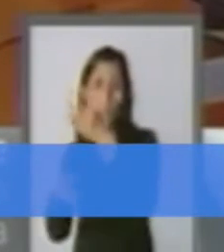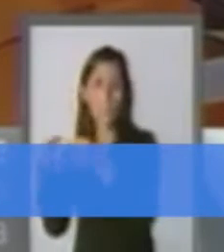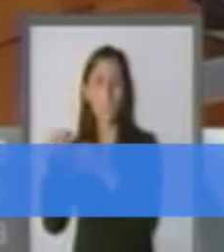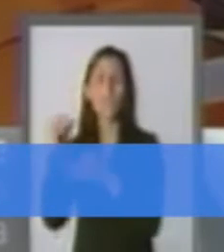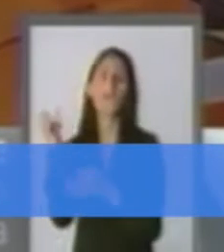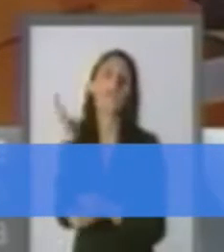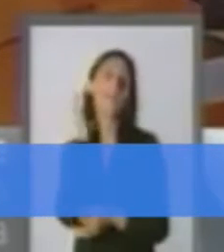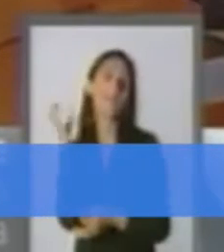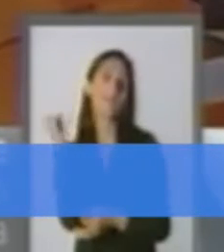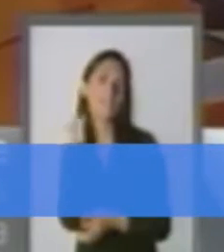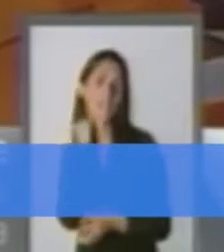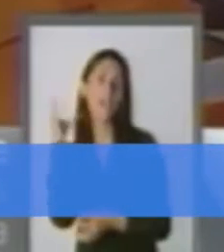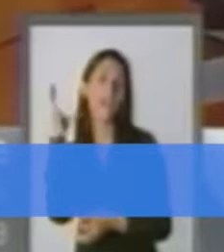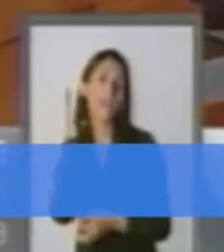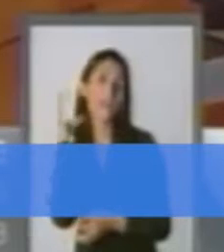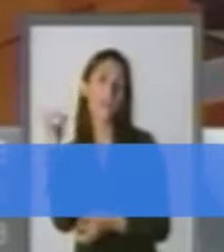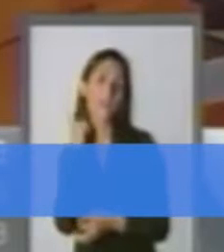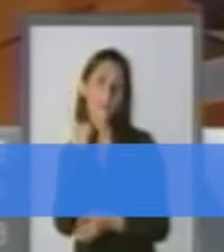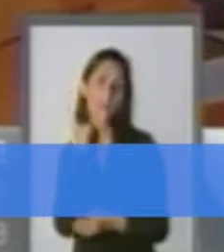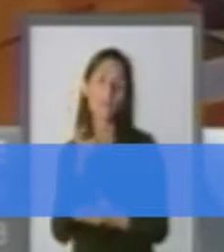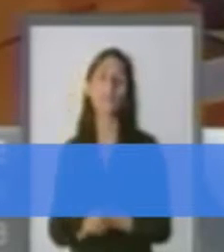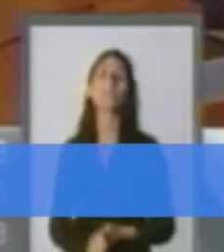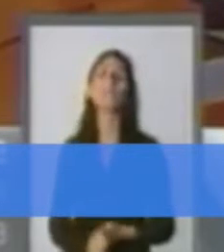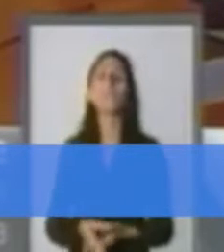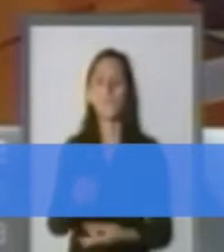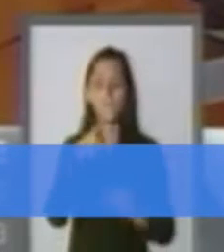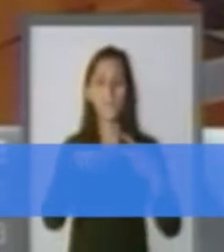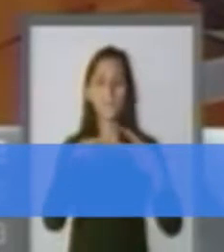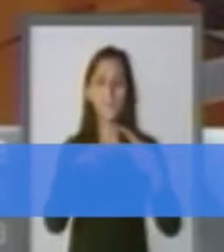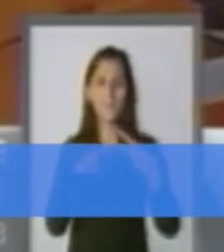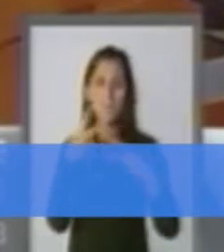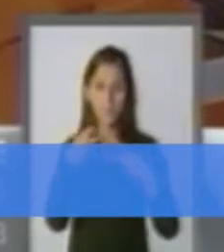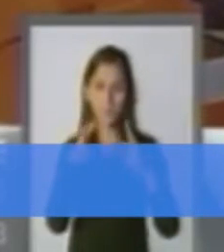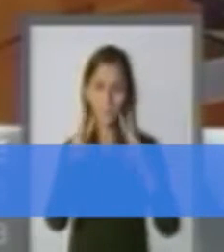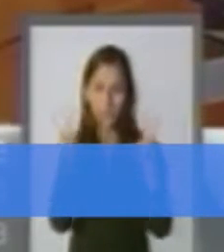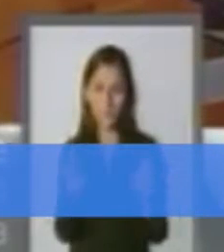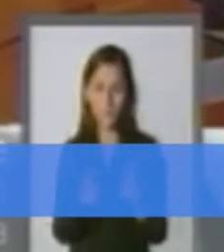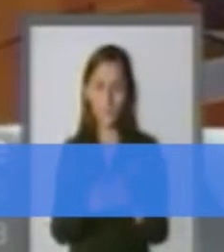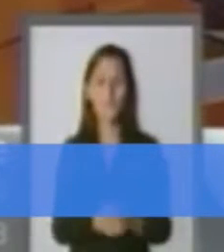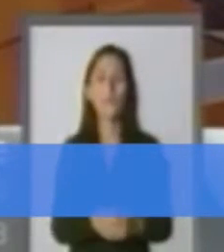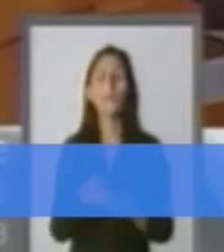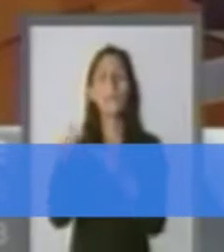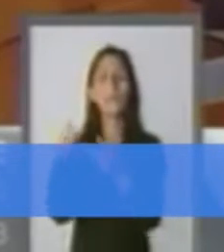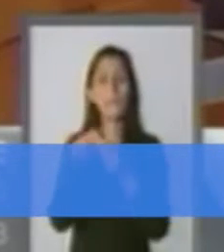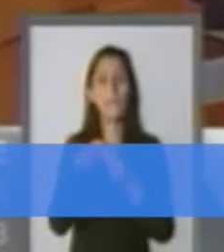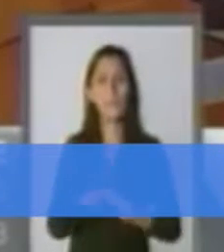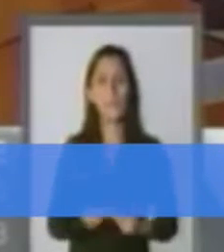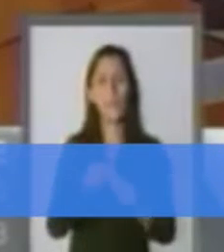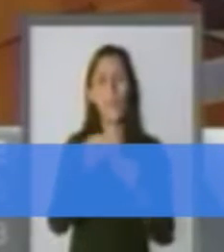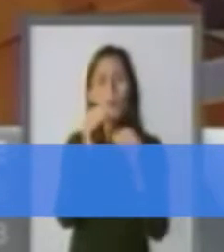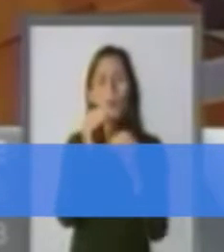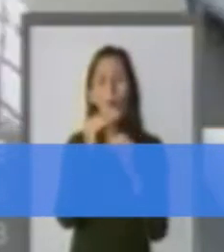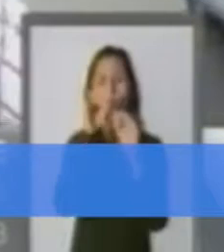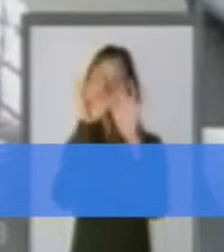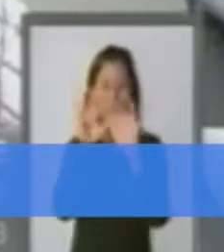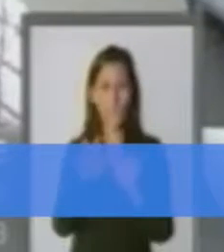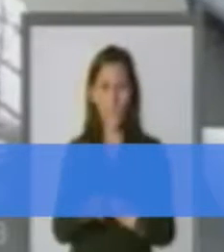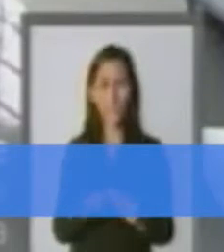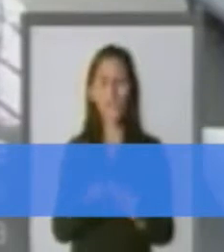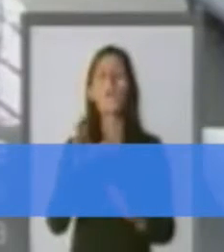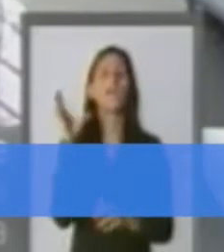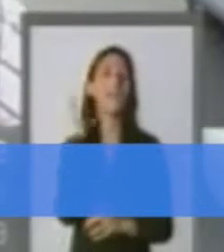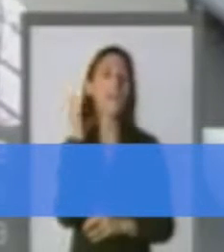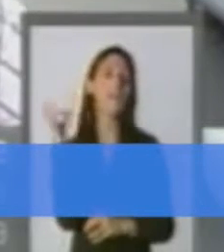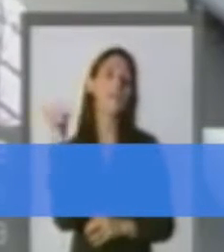otro tema, si me lo permites, quiero también preguntarte sobre un tema de la agenda local, con lo que abrimos esta noche